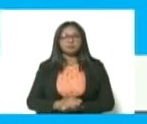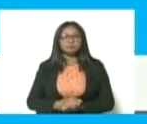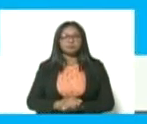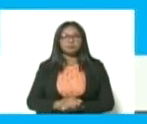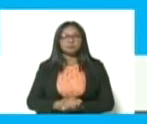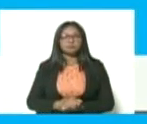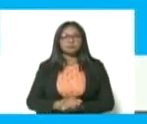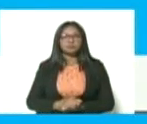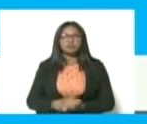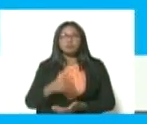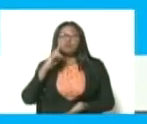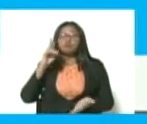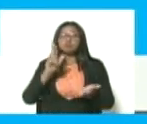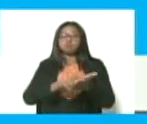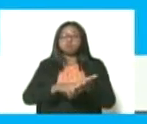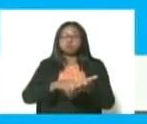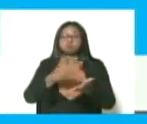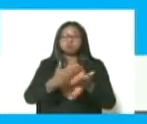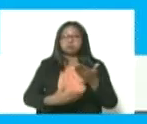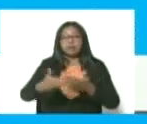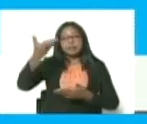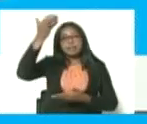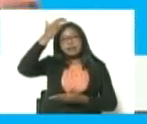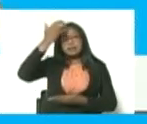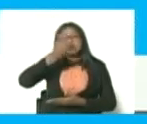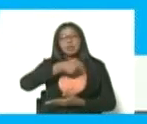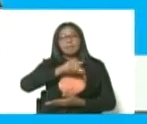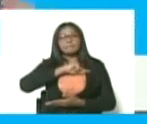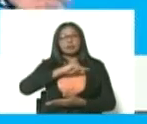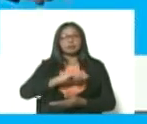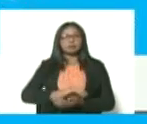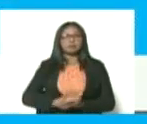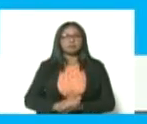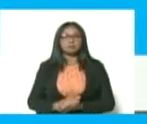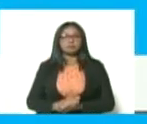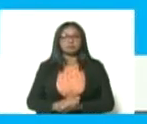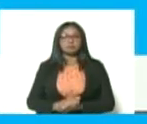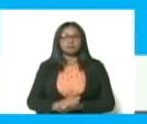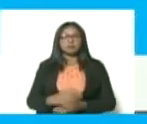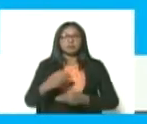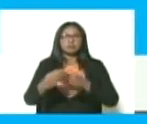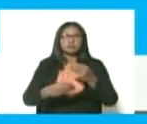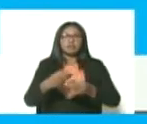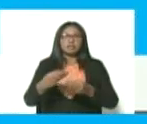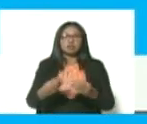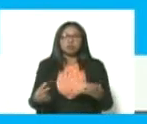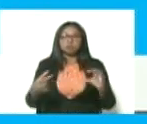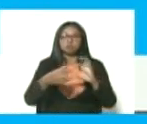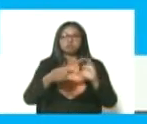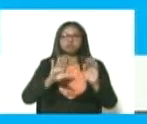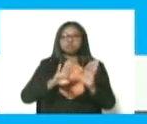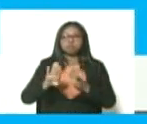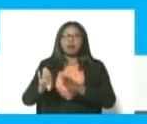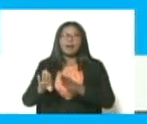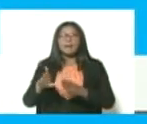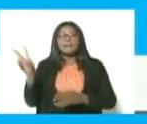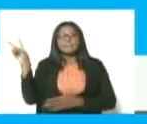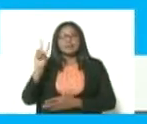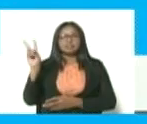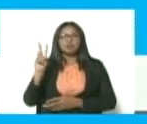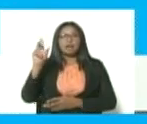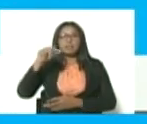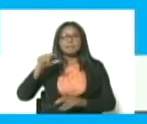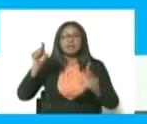por decreto real del Rey de España, creó las Provincias Unidas de Venezuela, incluía toda la